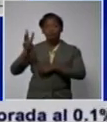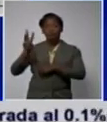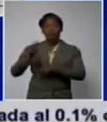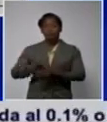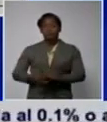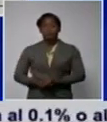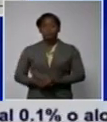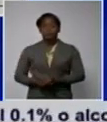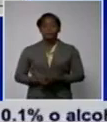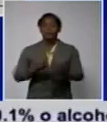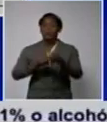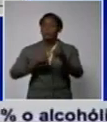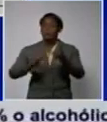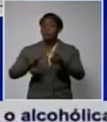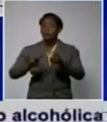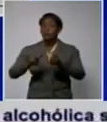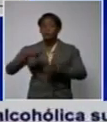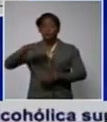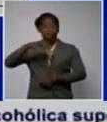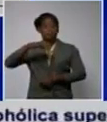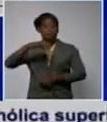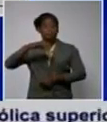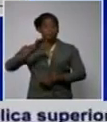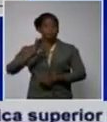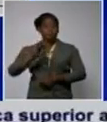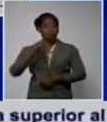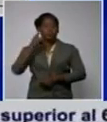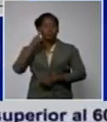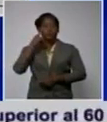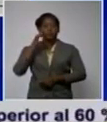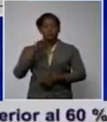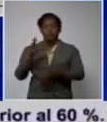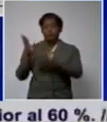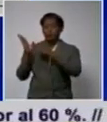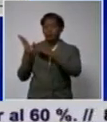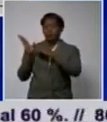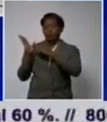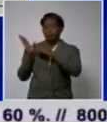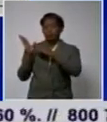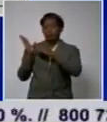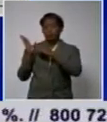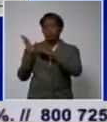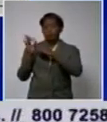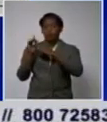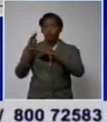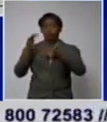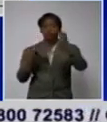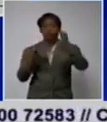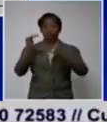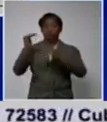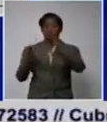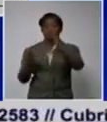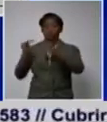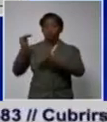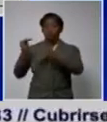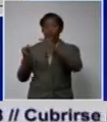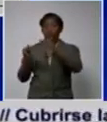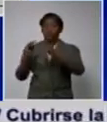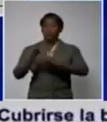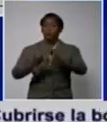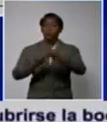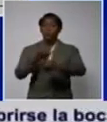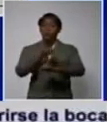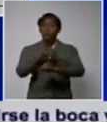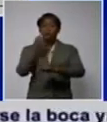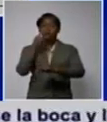Río, que con una inestabilidad como se ve en su curva, aunque hubo una discreta disminución ayer en